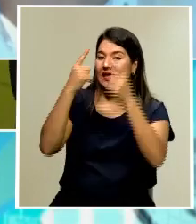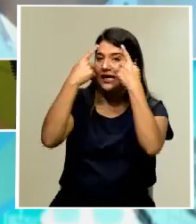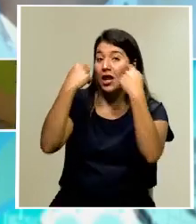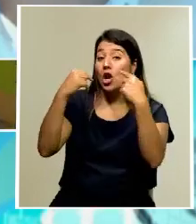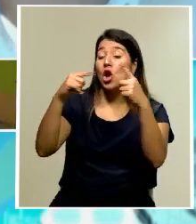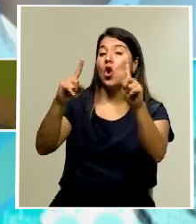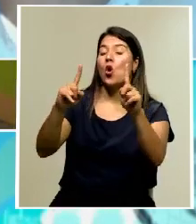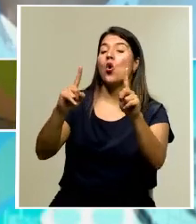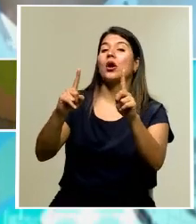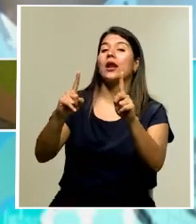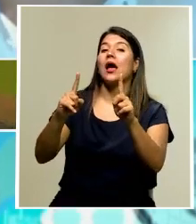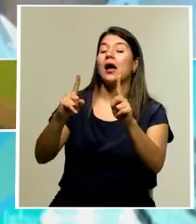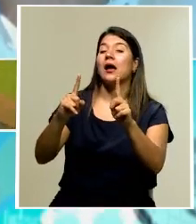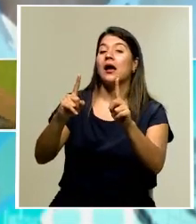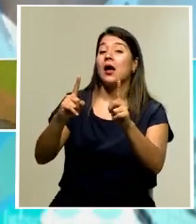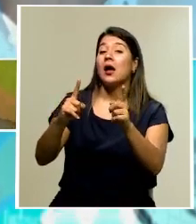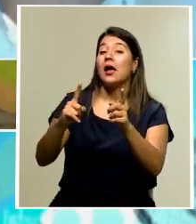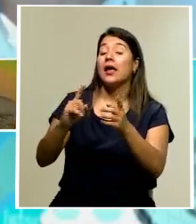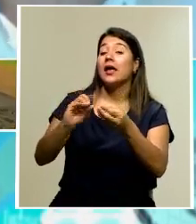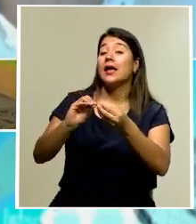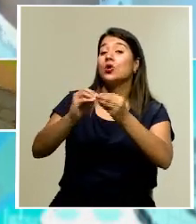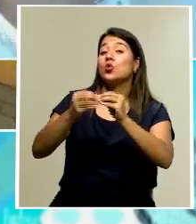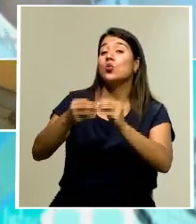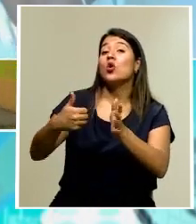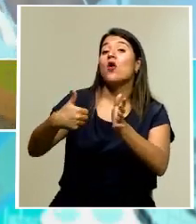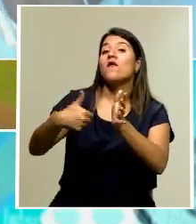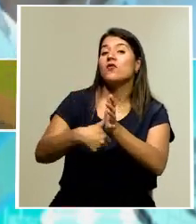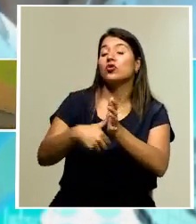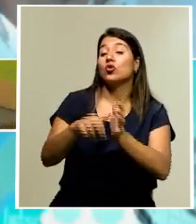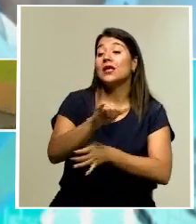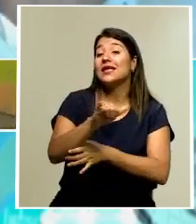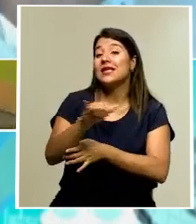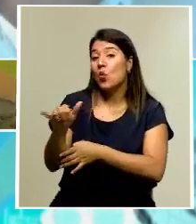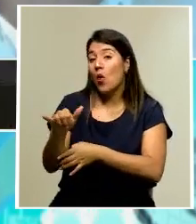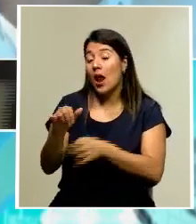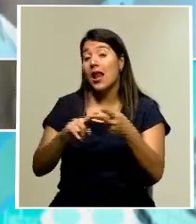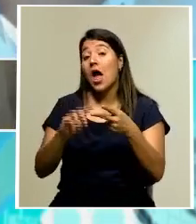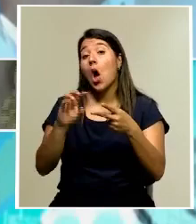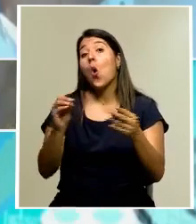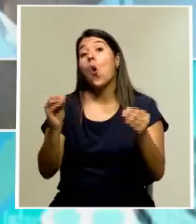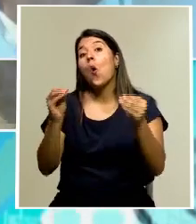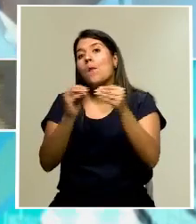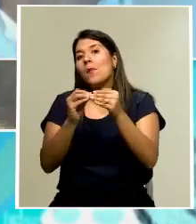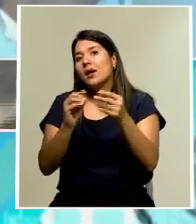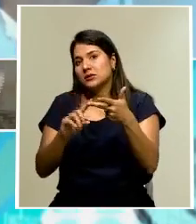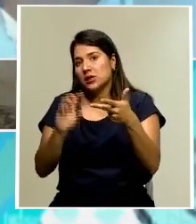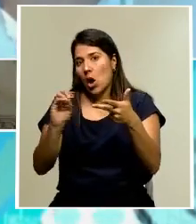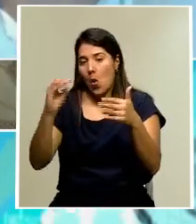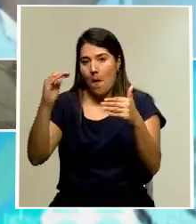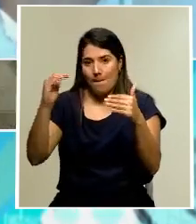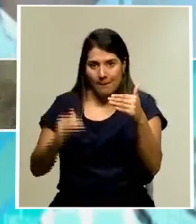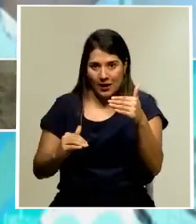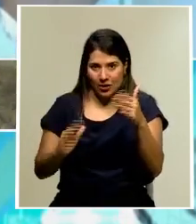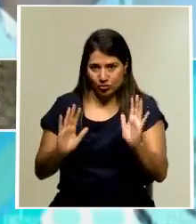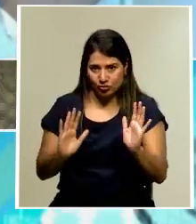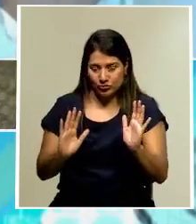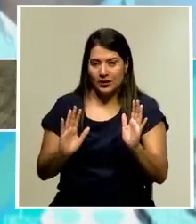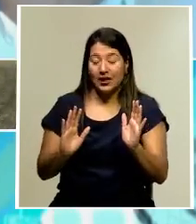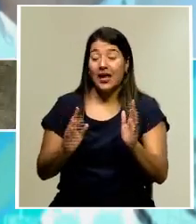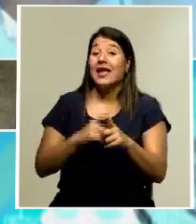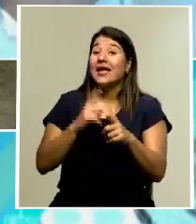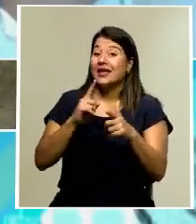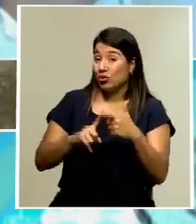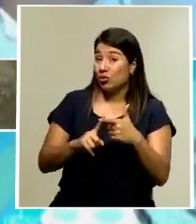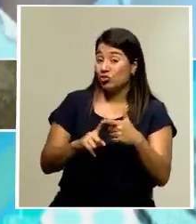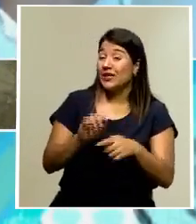una votación similar o superior, o incluso puede ser inferior, y eso proyectaría